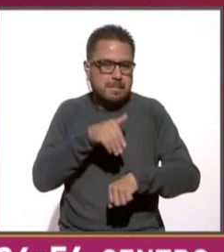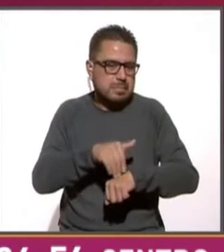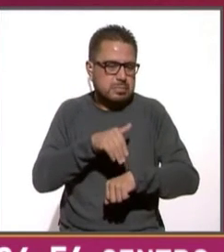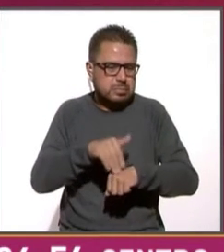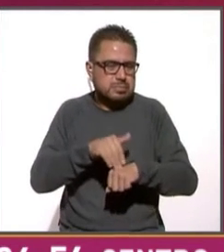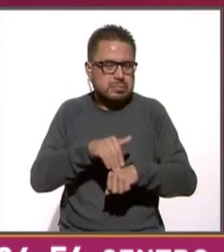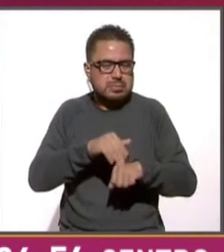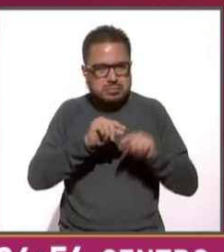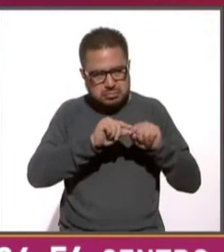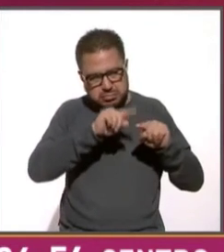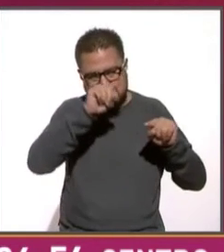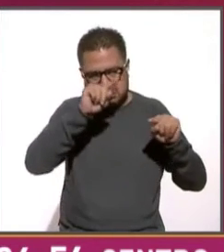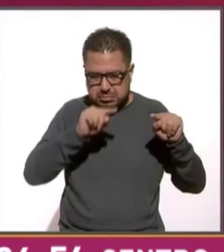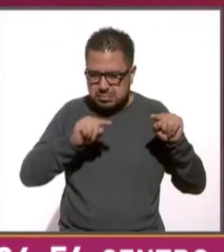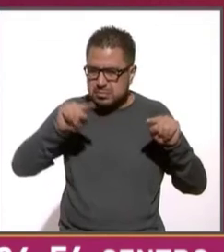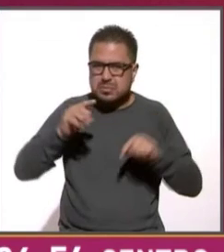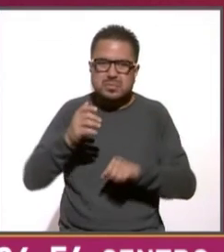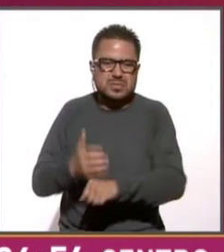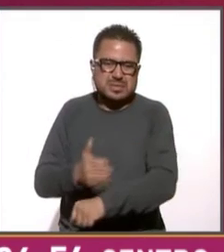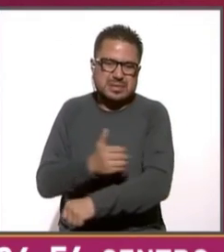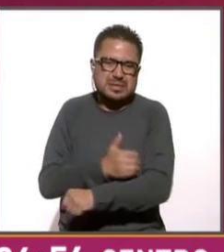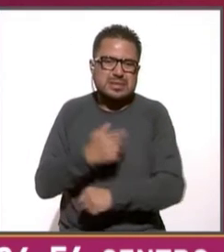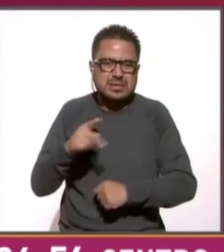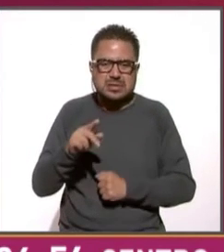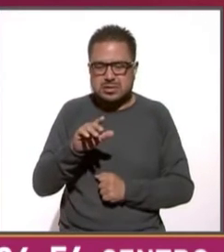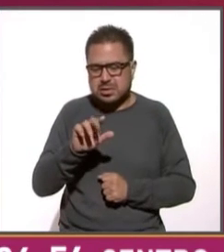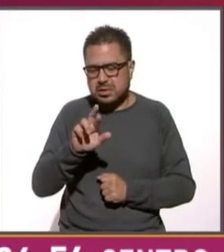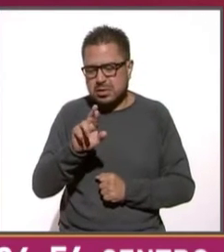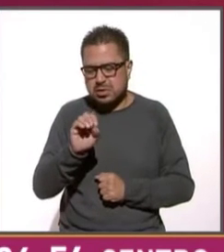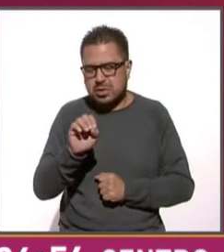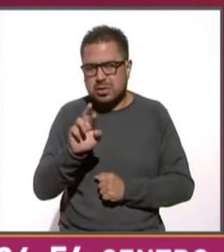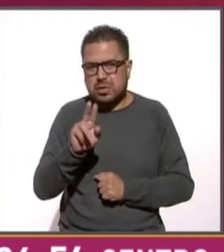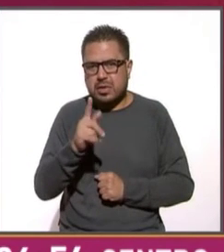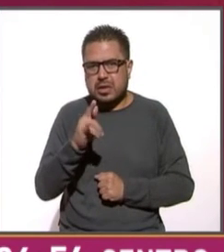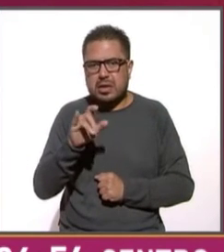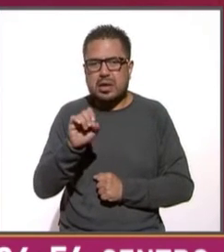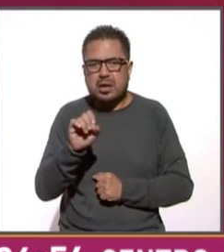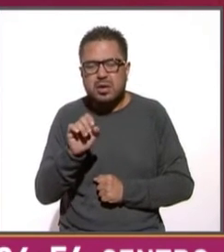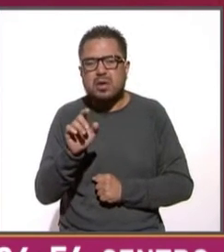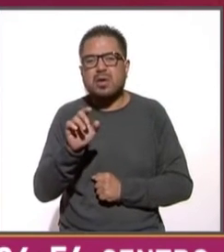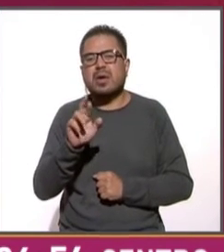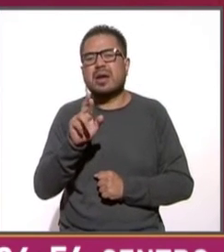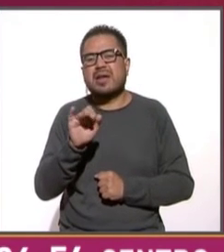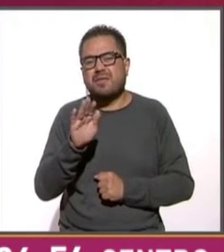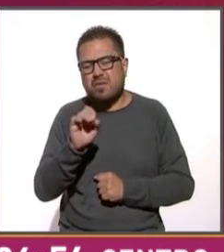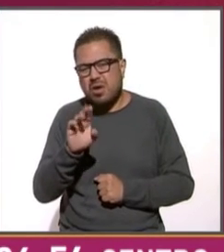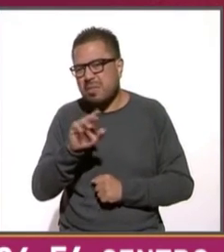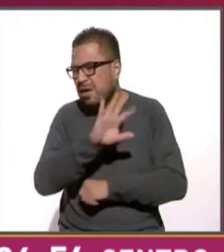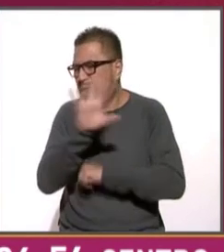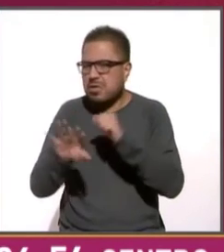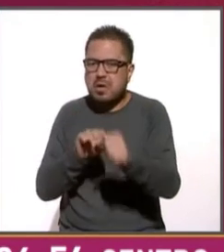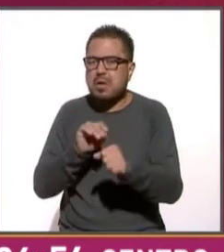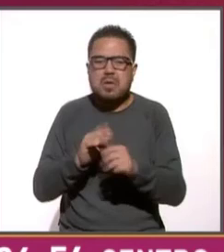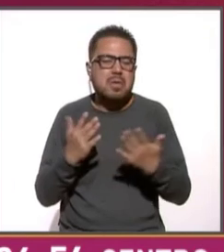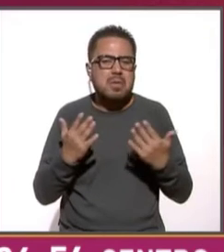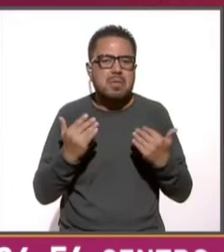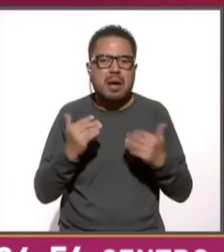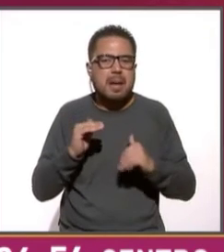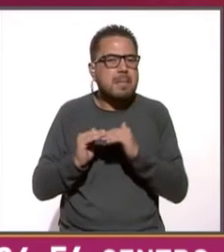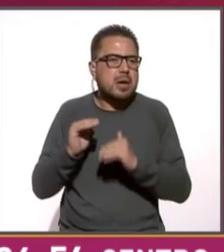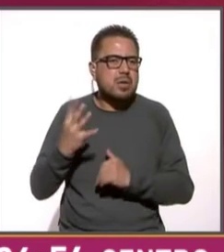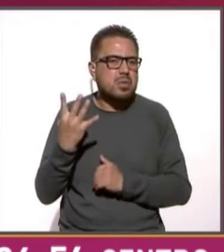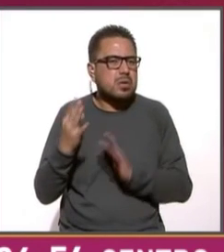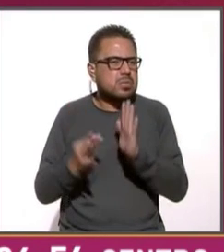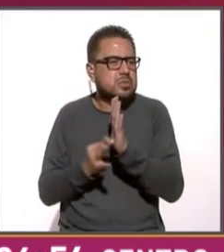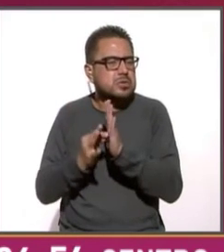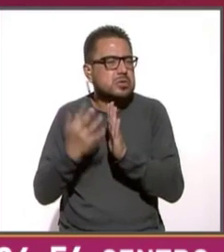mediciones de un colega, Rodrigo Galván de las Heras, de ENCOL, de Reforma, todas no daban más de 4 o